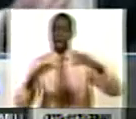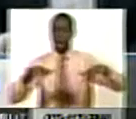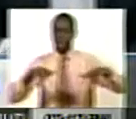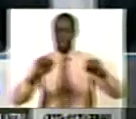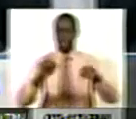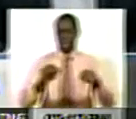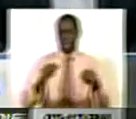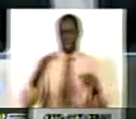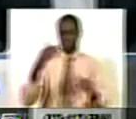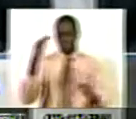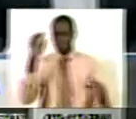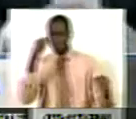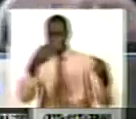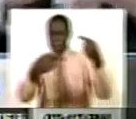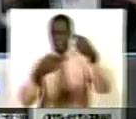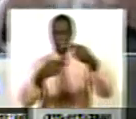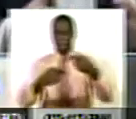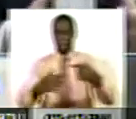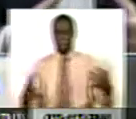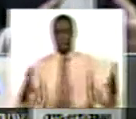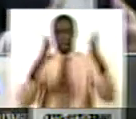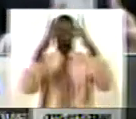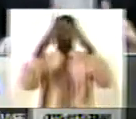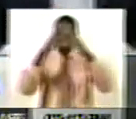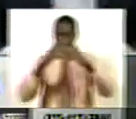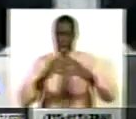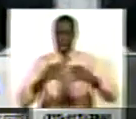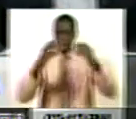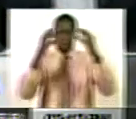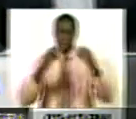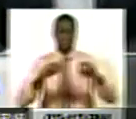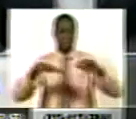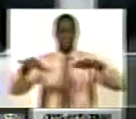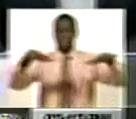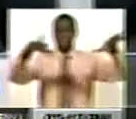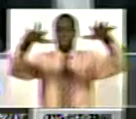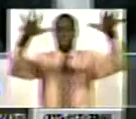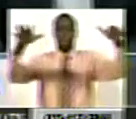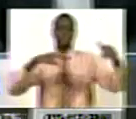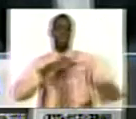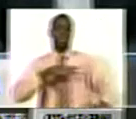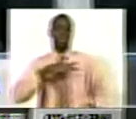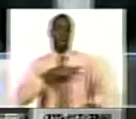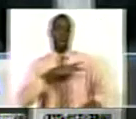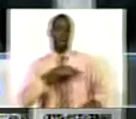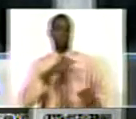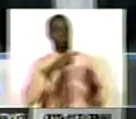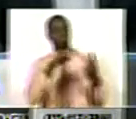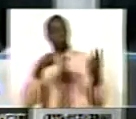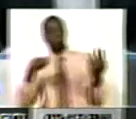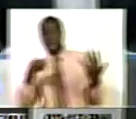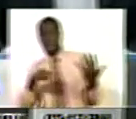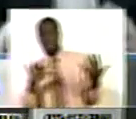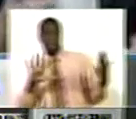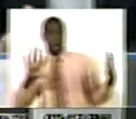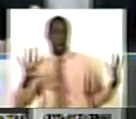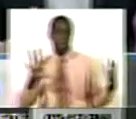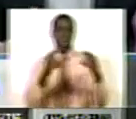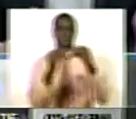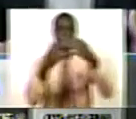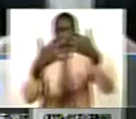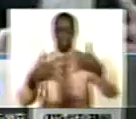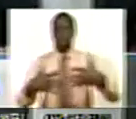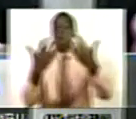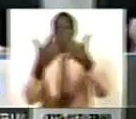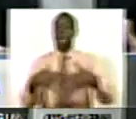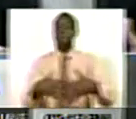elementos tecnológicos sustanciales para organizar todo el proceso de misiones sociales que tiene la revolución bolivariana, entonces salen